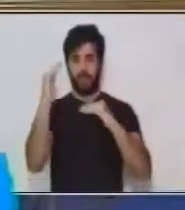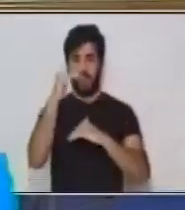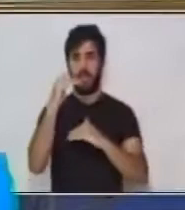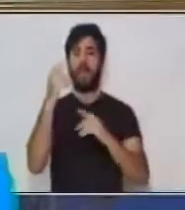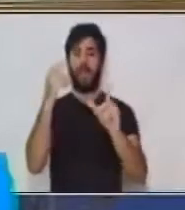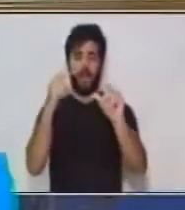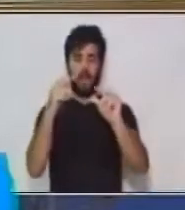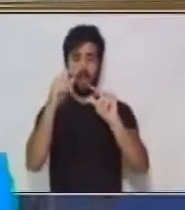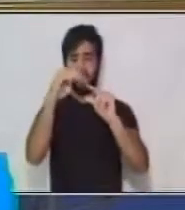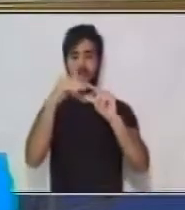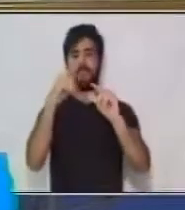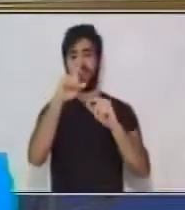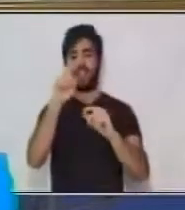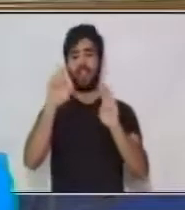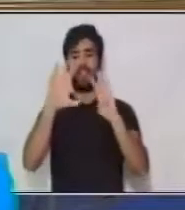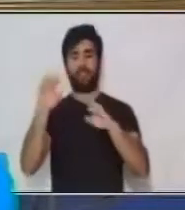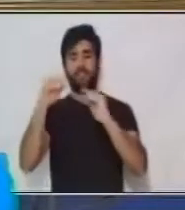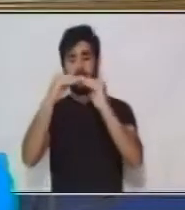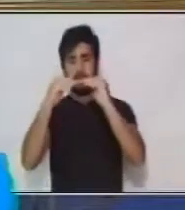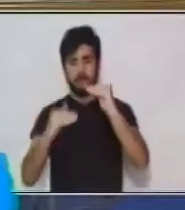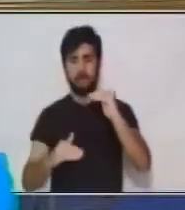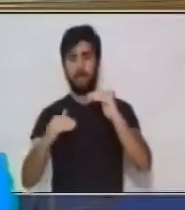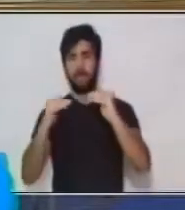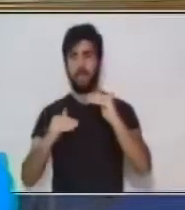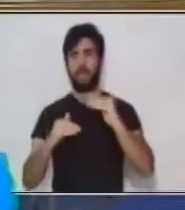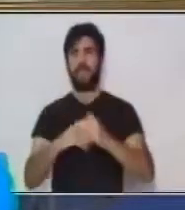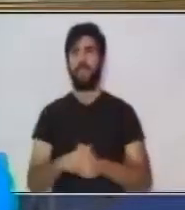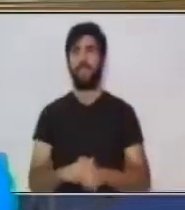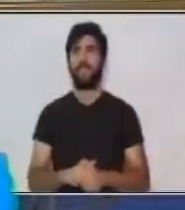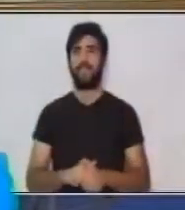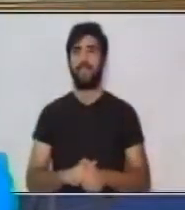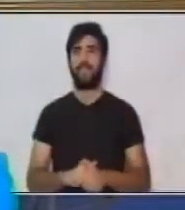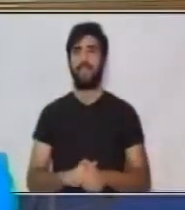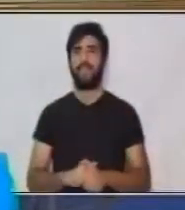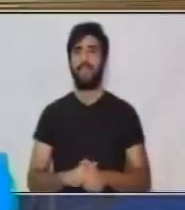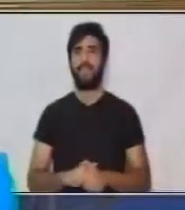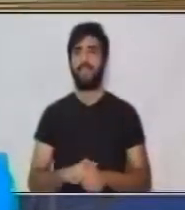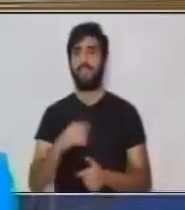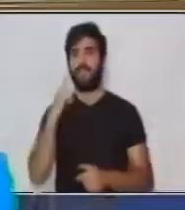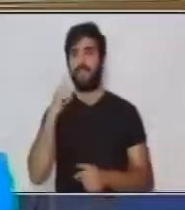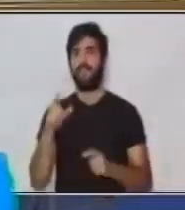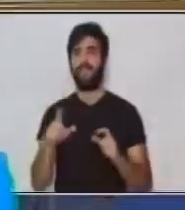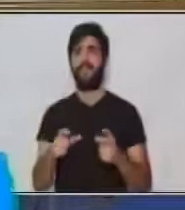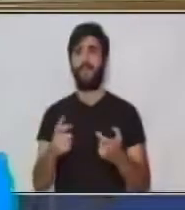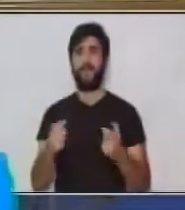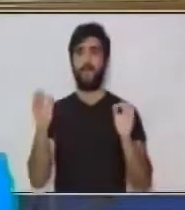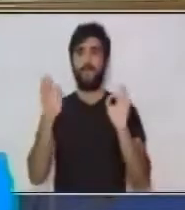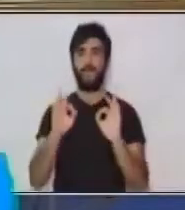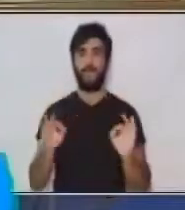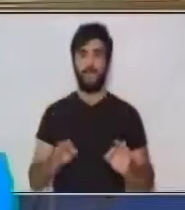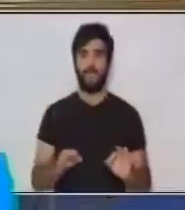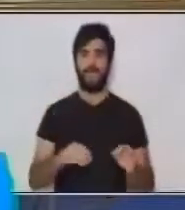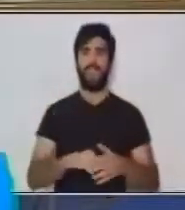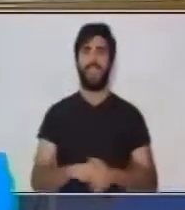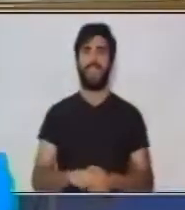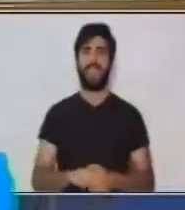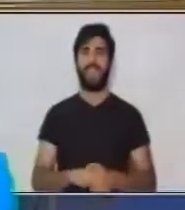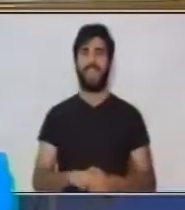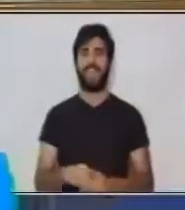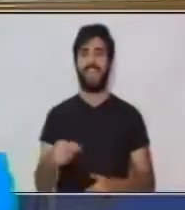son figuras convexas. Ahora, ¿cuáles son cóncavas? Bueno, nos